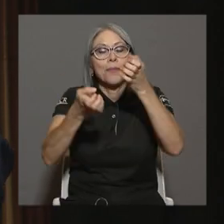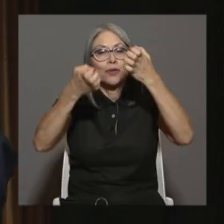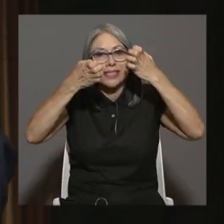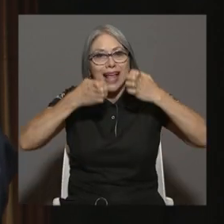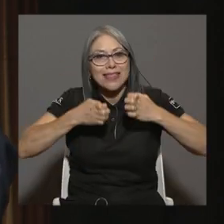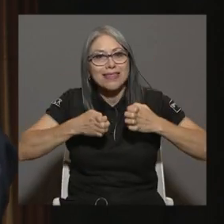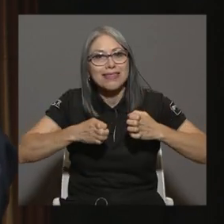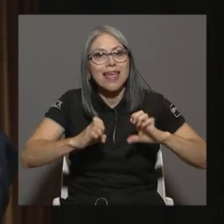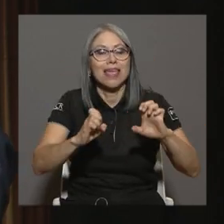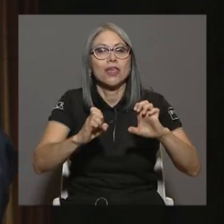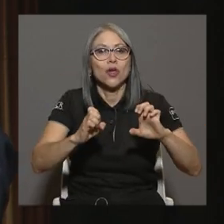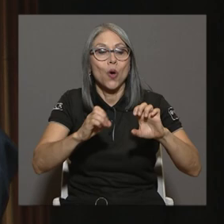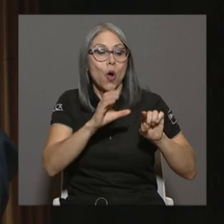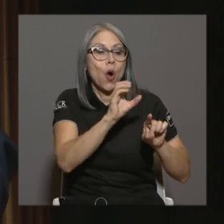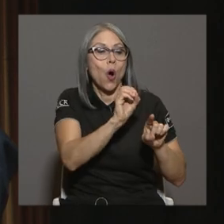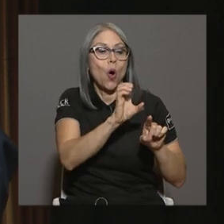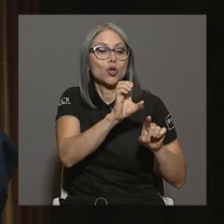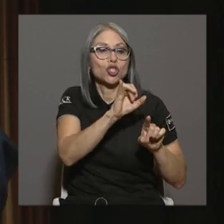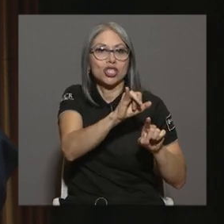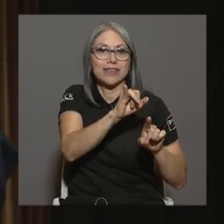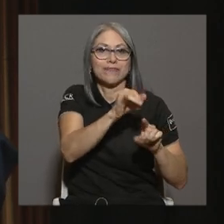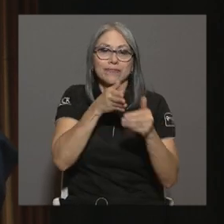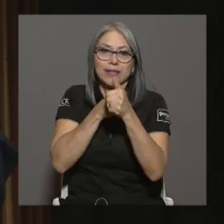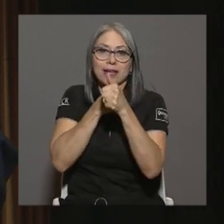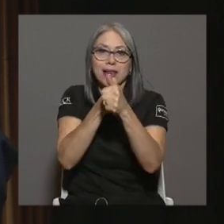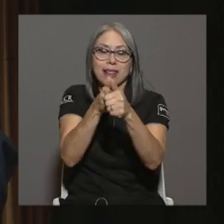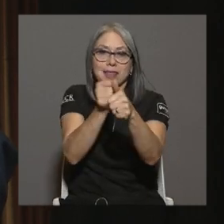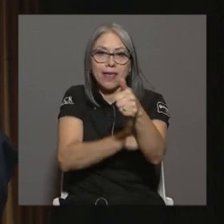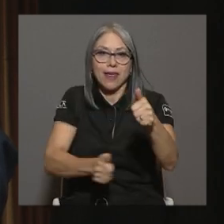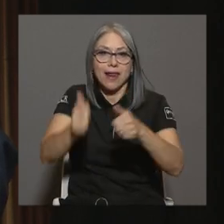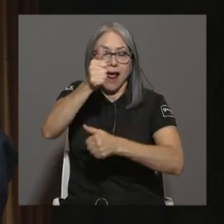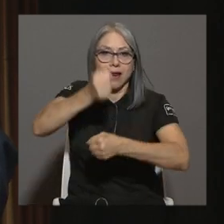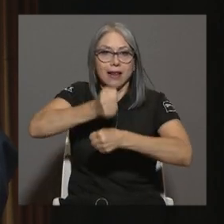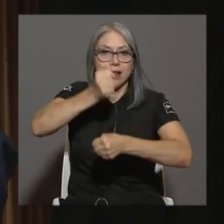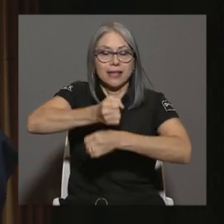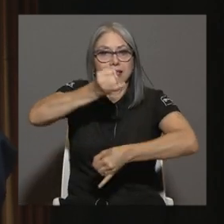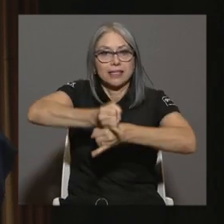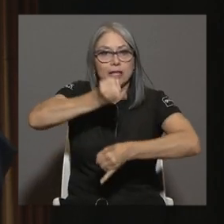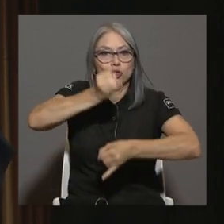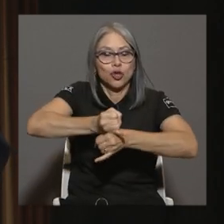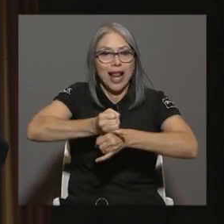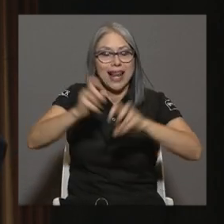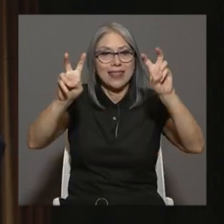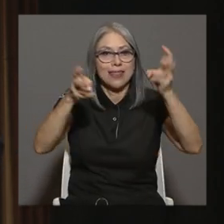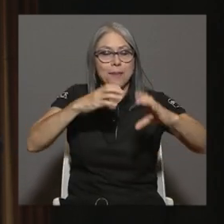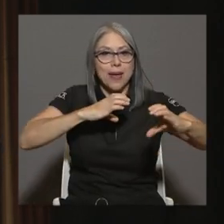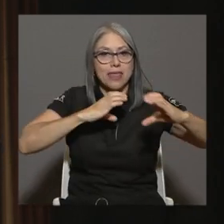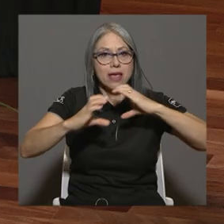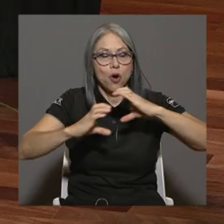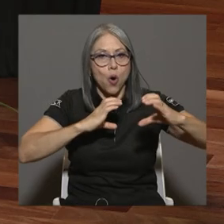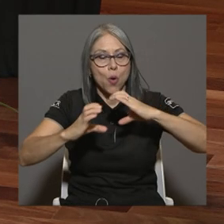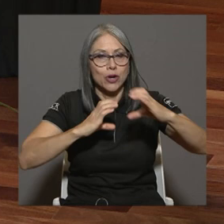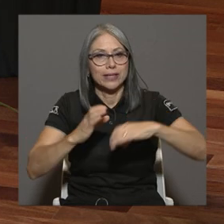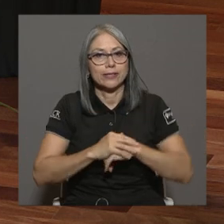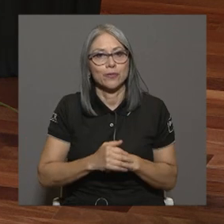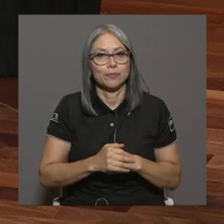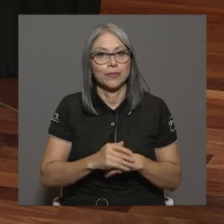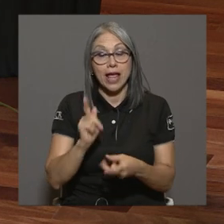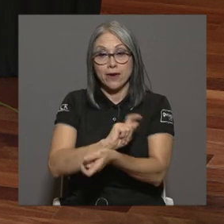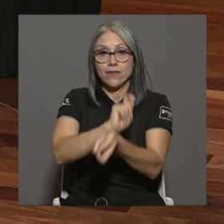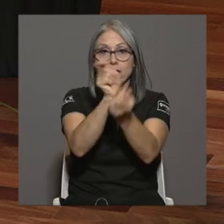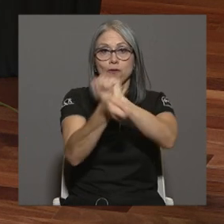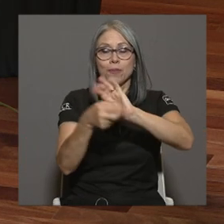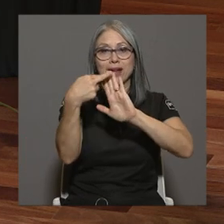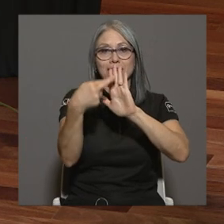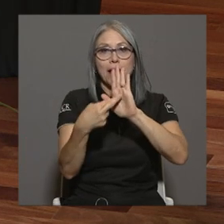que pone a la OSI a liderar el quehacer institucional en esta materia. La reforma del